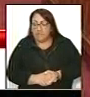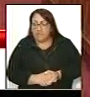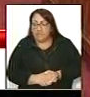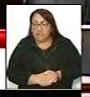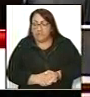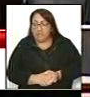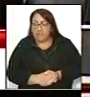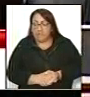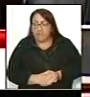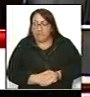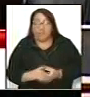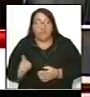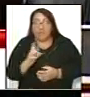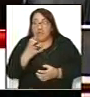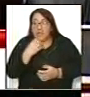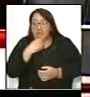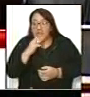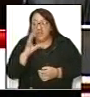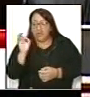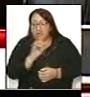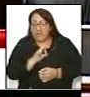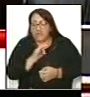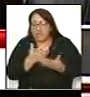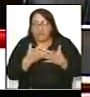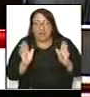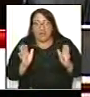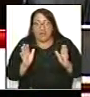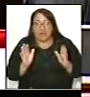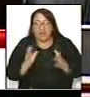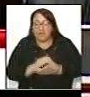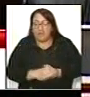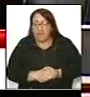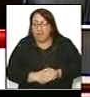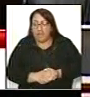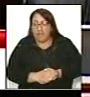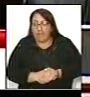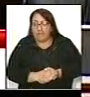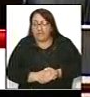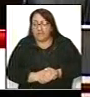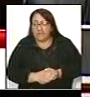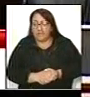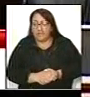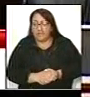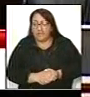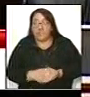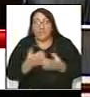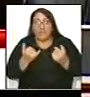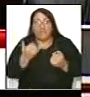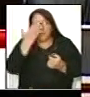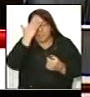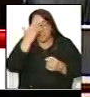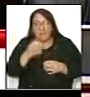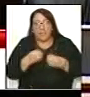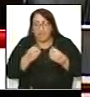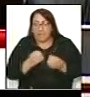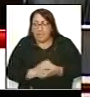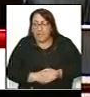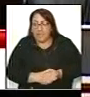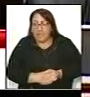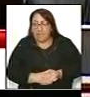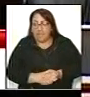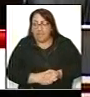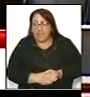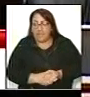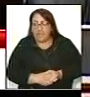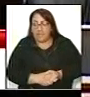No quisieron manifestarse nunca abiertamente, señora presidenta, y ahora sabemos por qué.